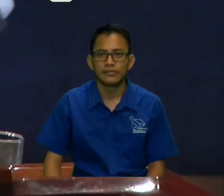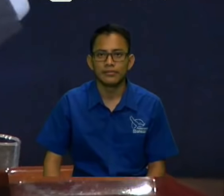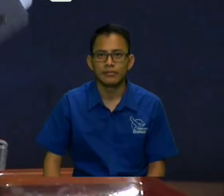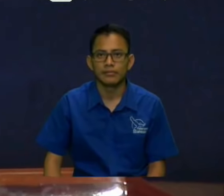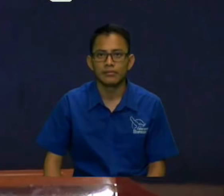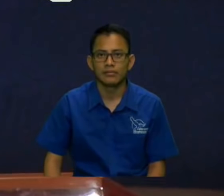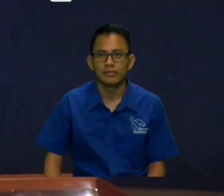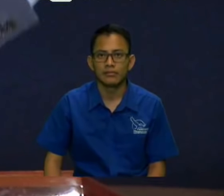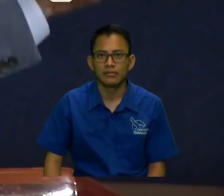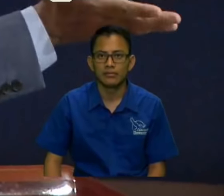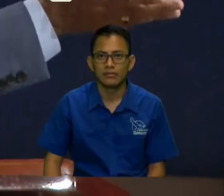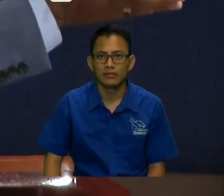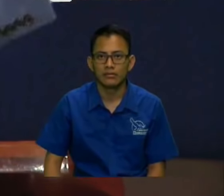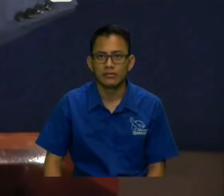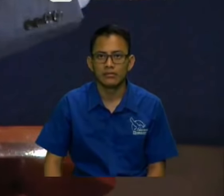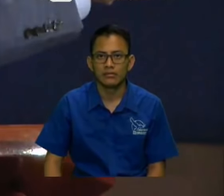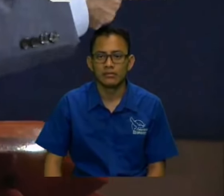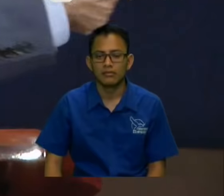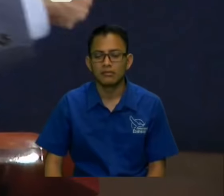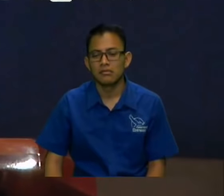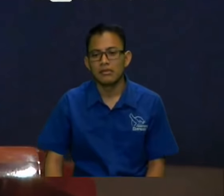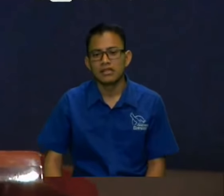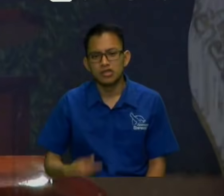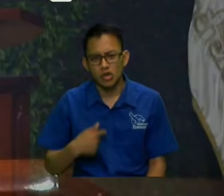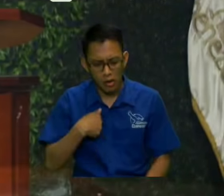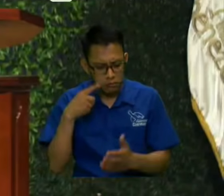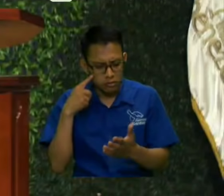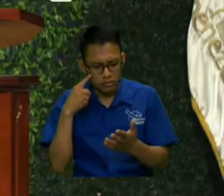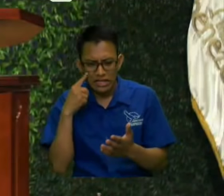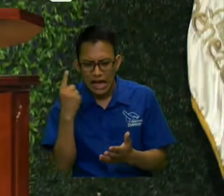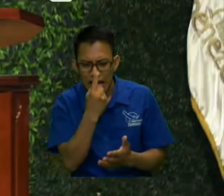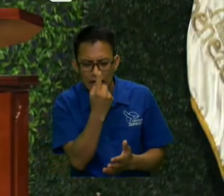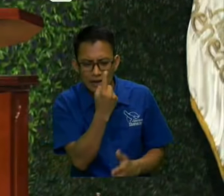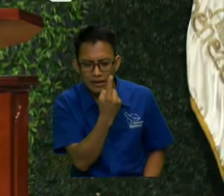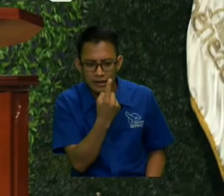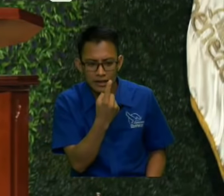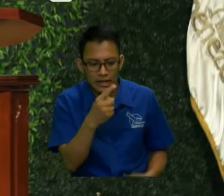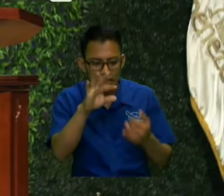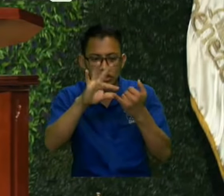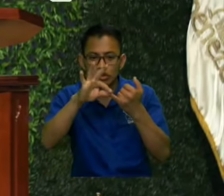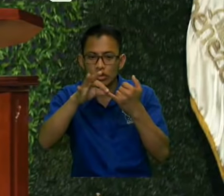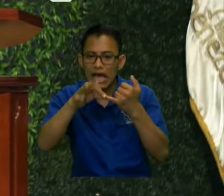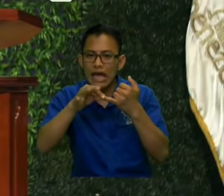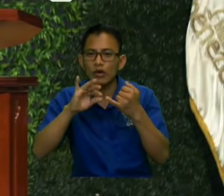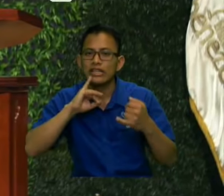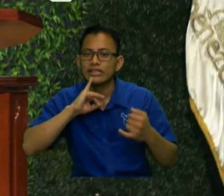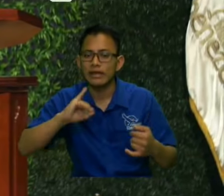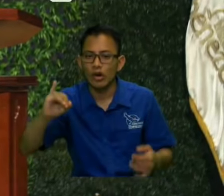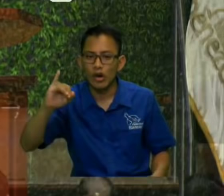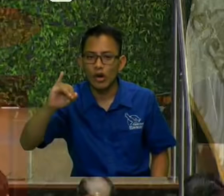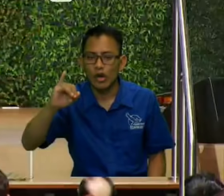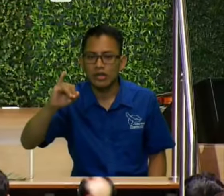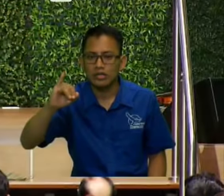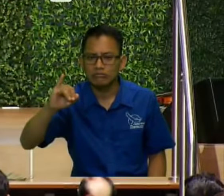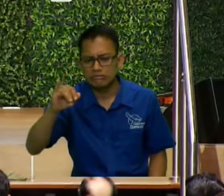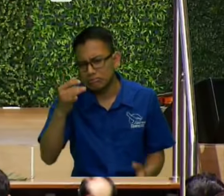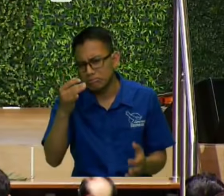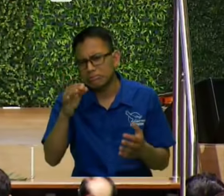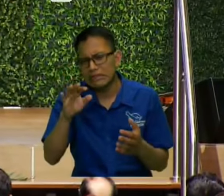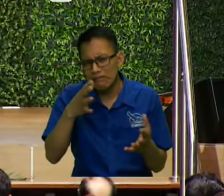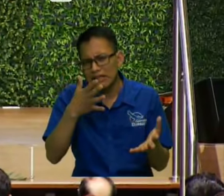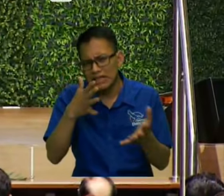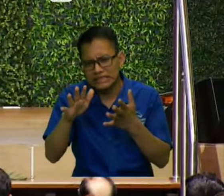ser que sea una interpretación del que tradujo. Pero si lo busco en el original, no es interpretación.